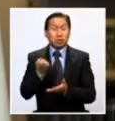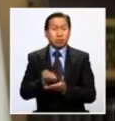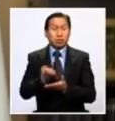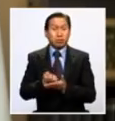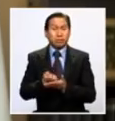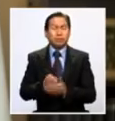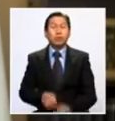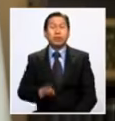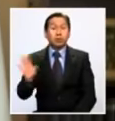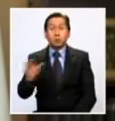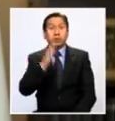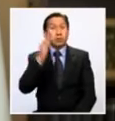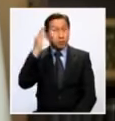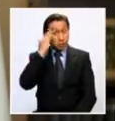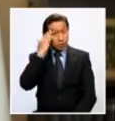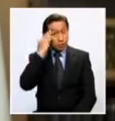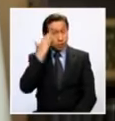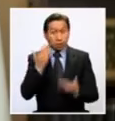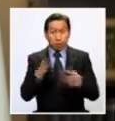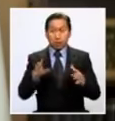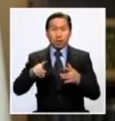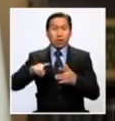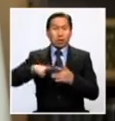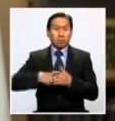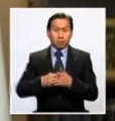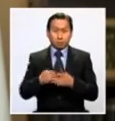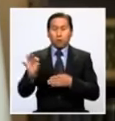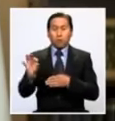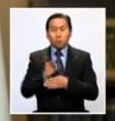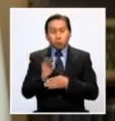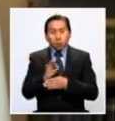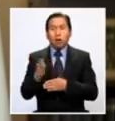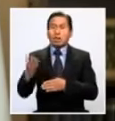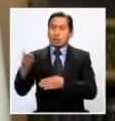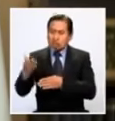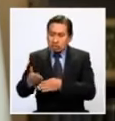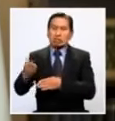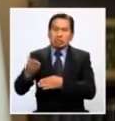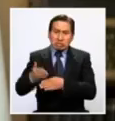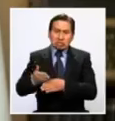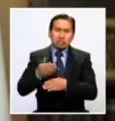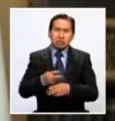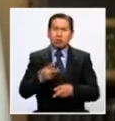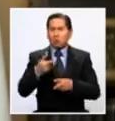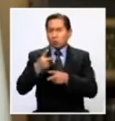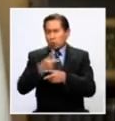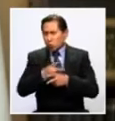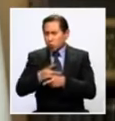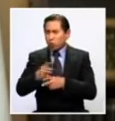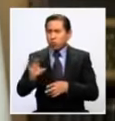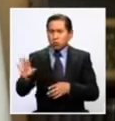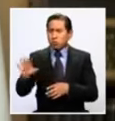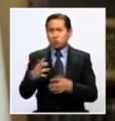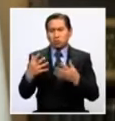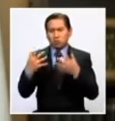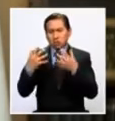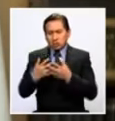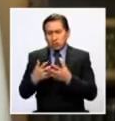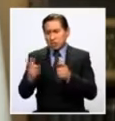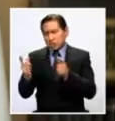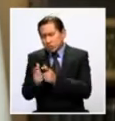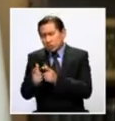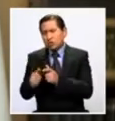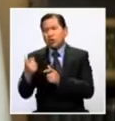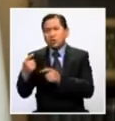saben, han empezado a funcionar de a poco y con cuidado muchas microempresas y muchas